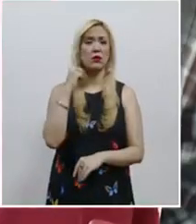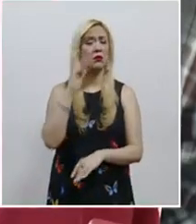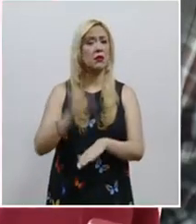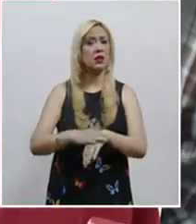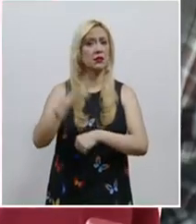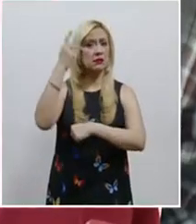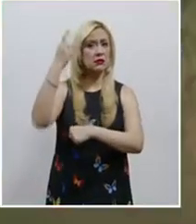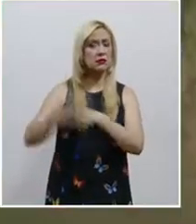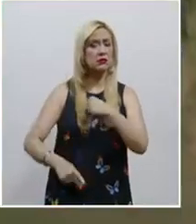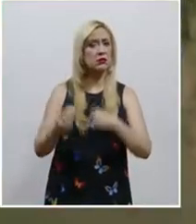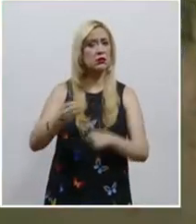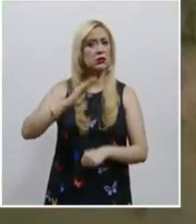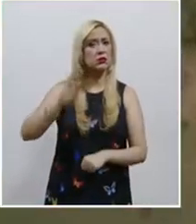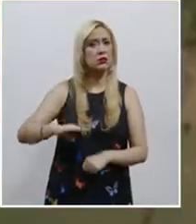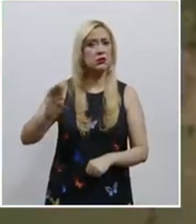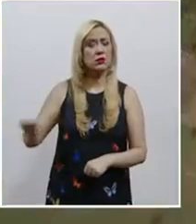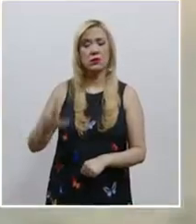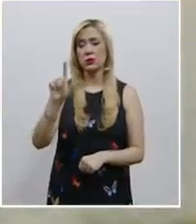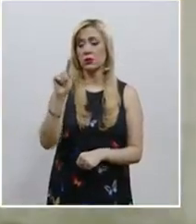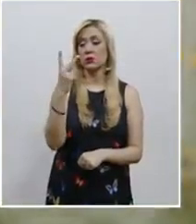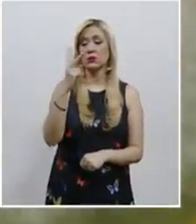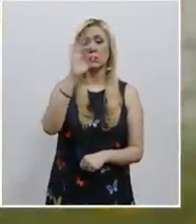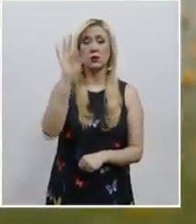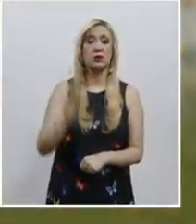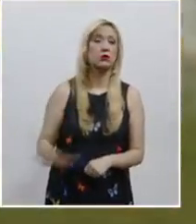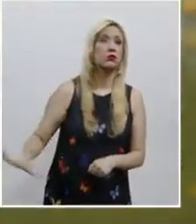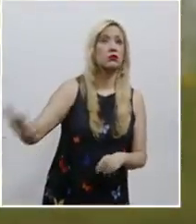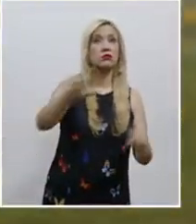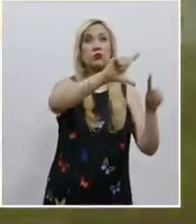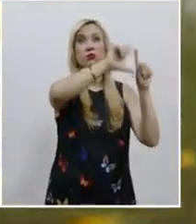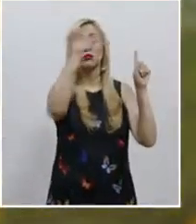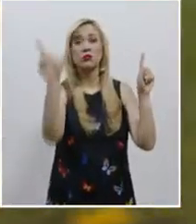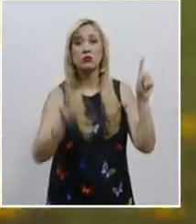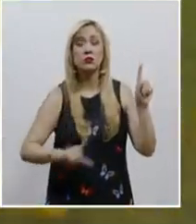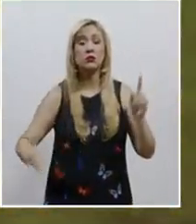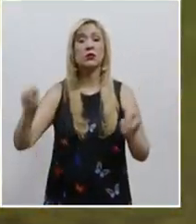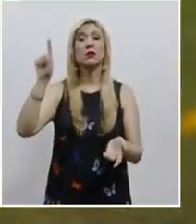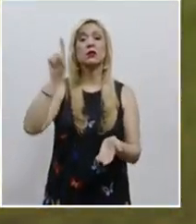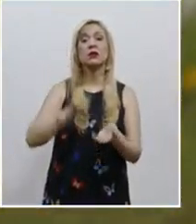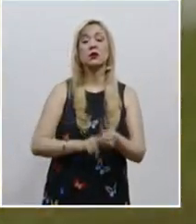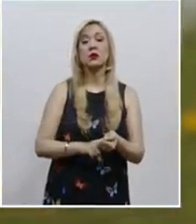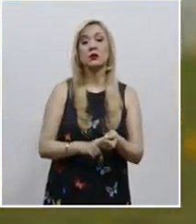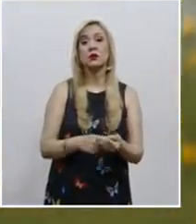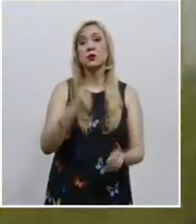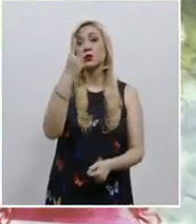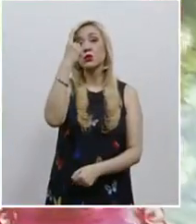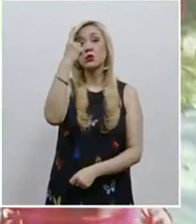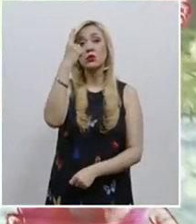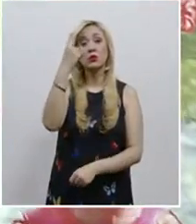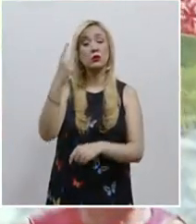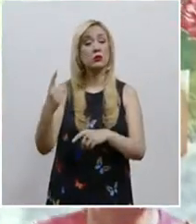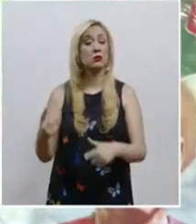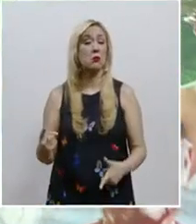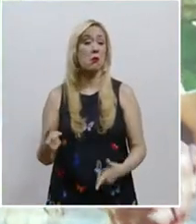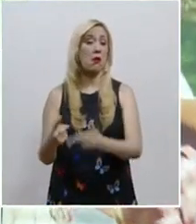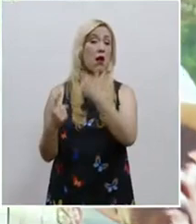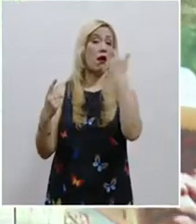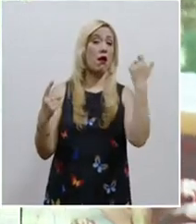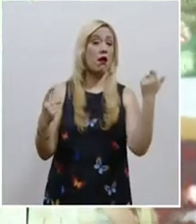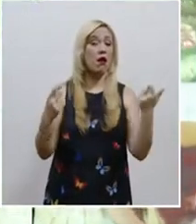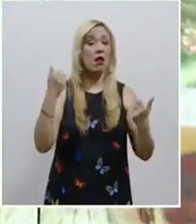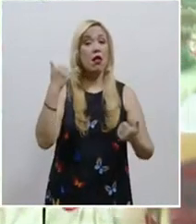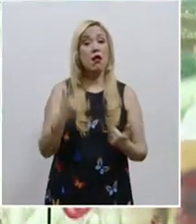para el sector. En 72% del territorio nacional se registró por lo menos un ataque y en total se documentaron